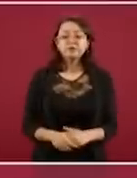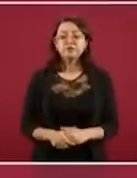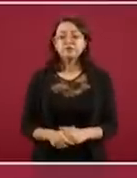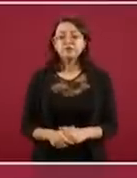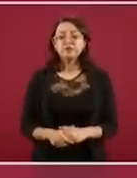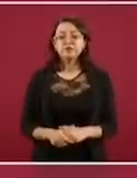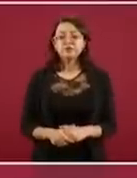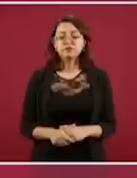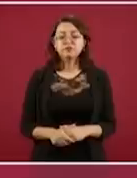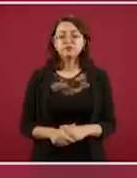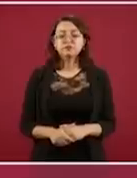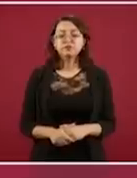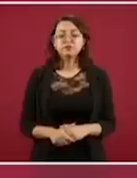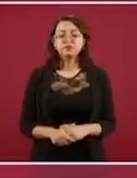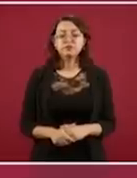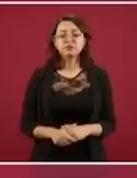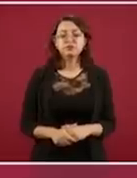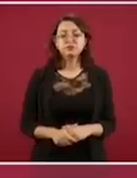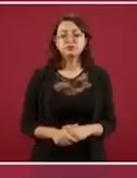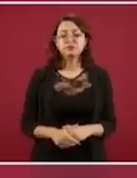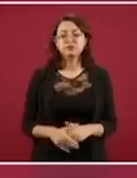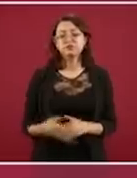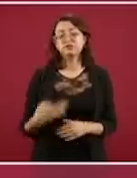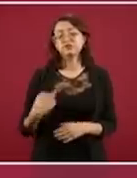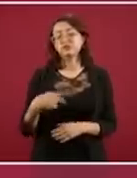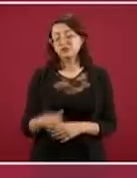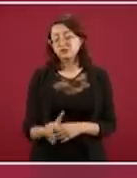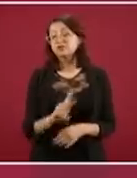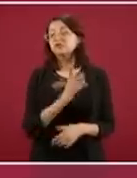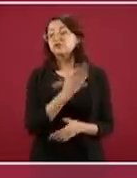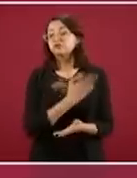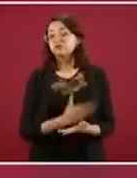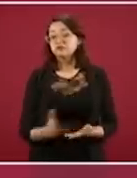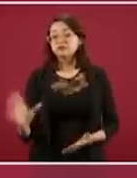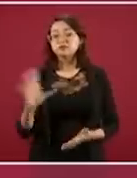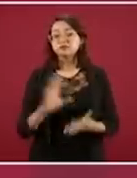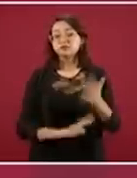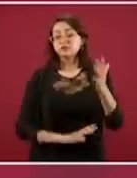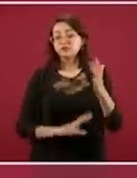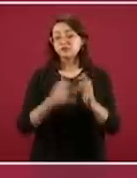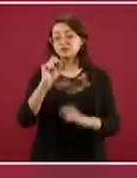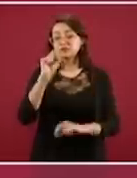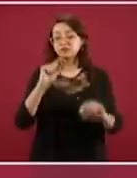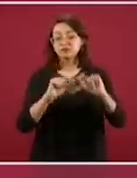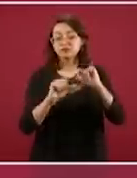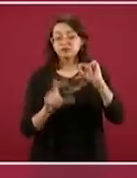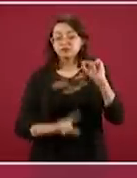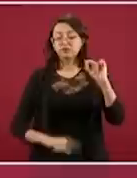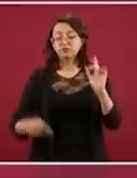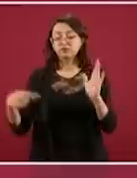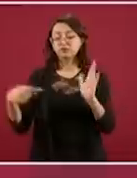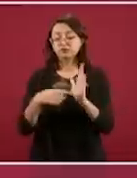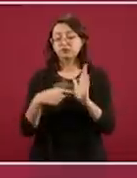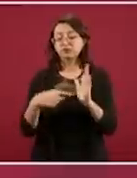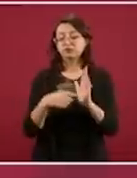Además, hay un artículo en la Constitución